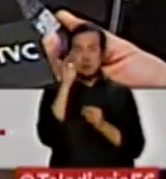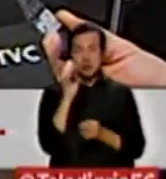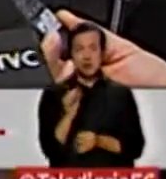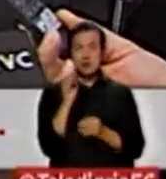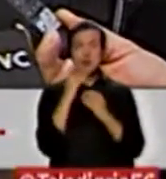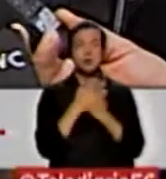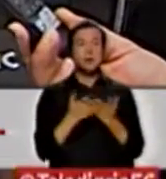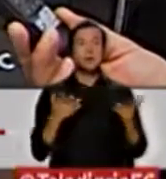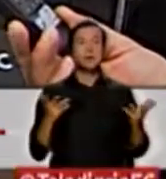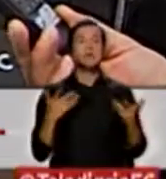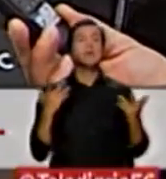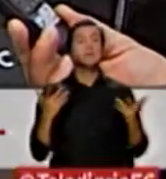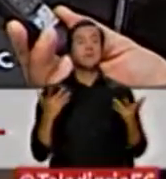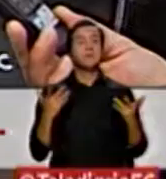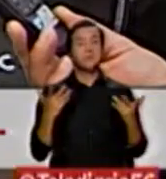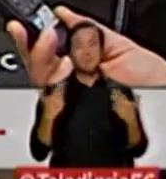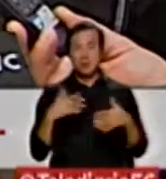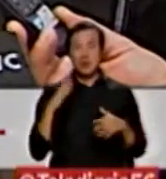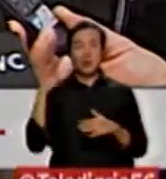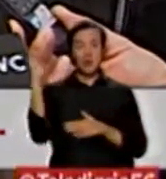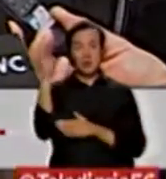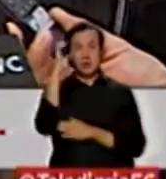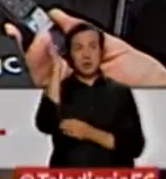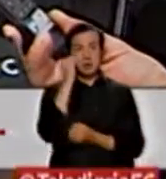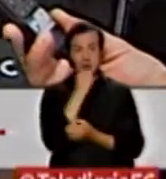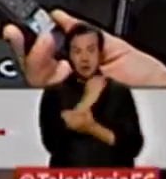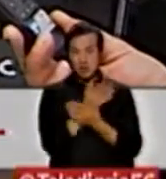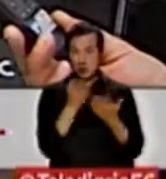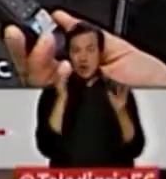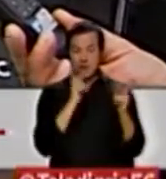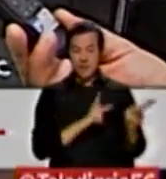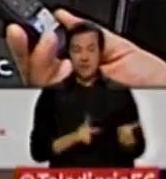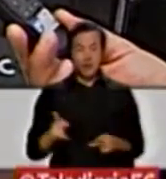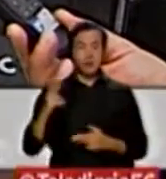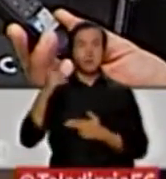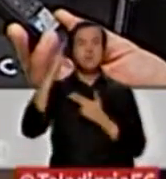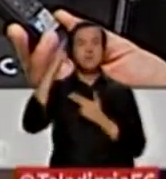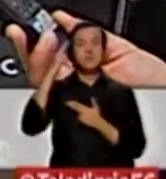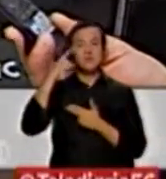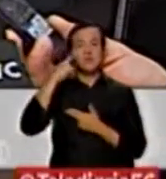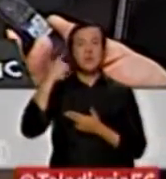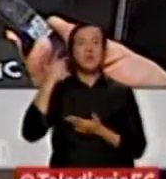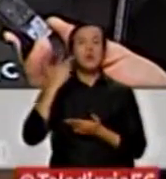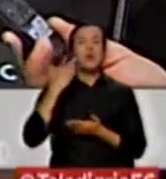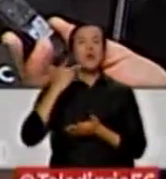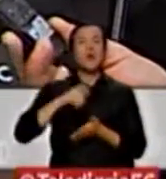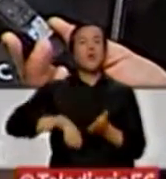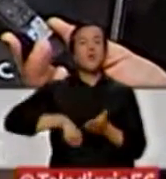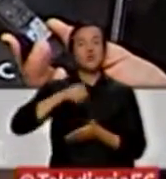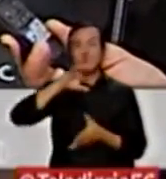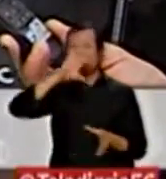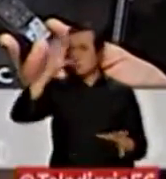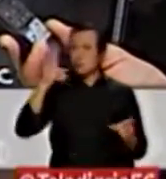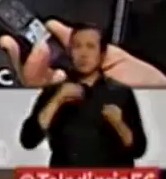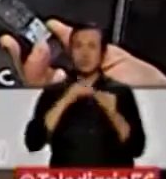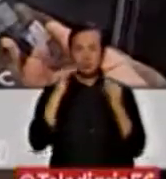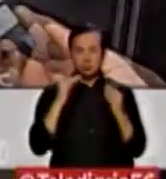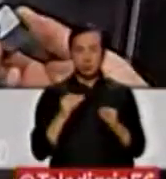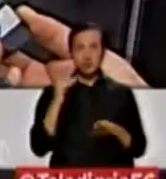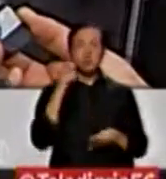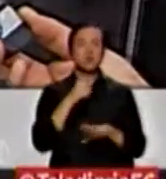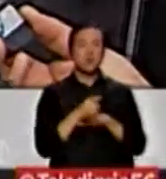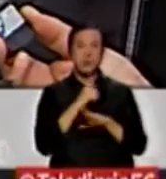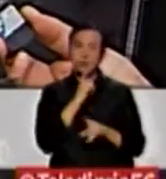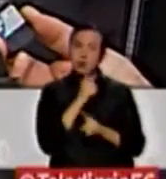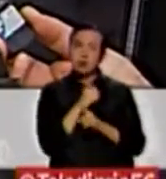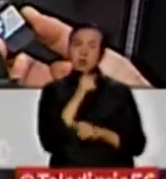actuó bajo un decreto de emergencia, bajo un plan militar, bajo una aprobación total de una orden.